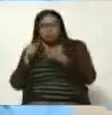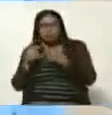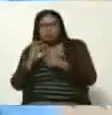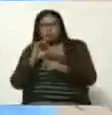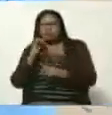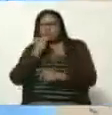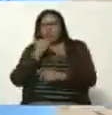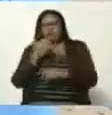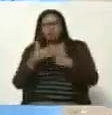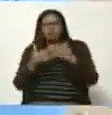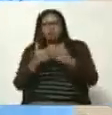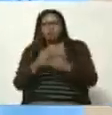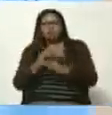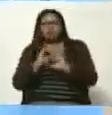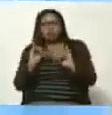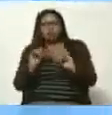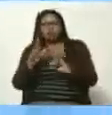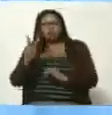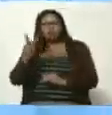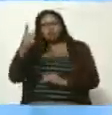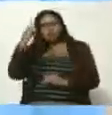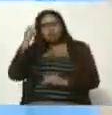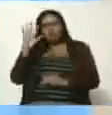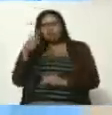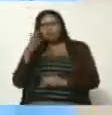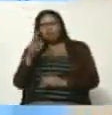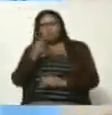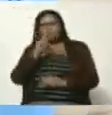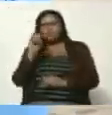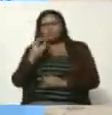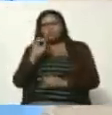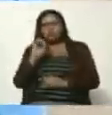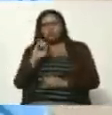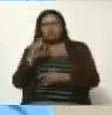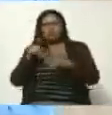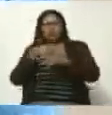equivoco en la cuenta, ya deben de llevar en estos dos días cerca de 20 horas reunidos con trabajadores.